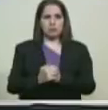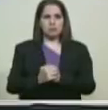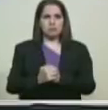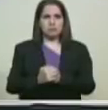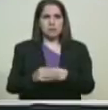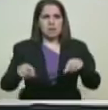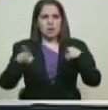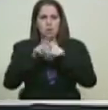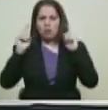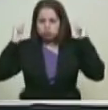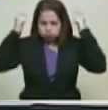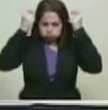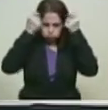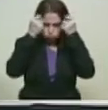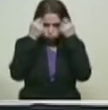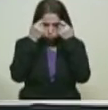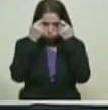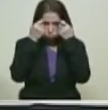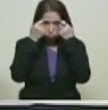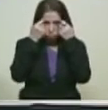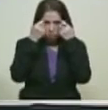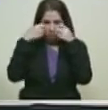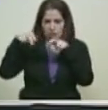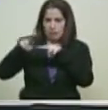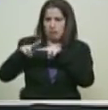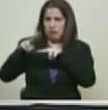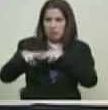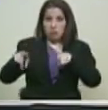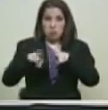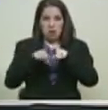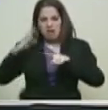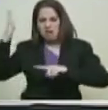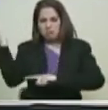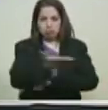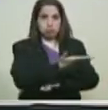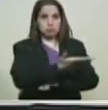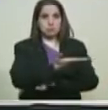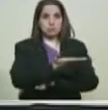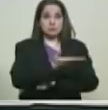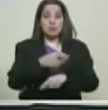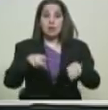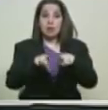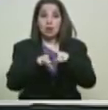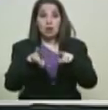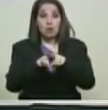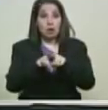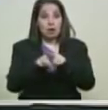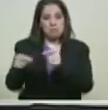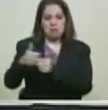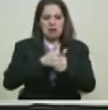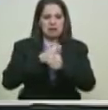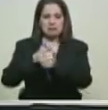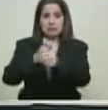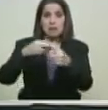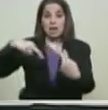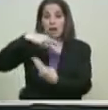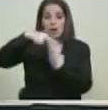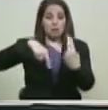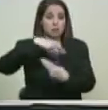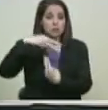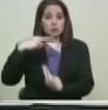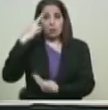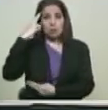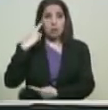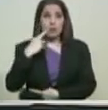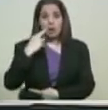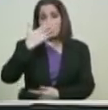Ku Klux Klan. No exagero, ¿verdad? No exagero decir que el Ku Klux Klan persigue a la Revolución Bolivariana y